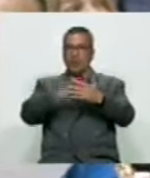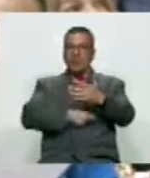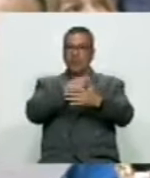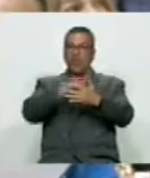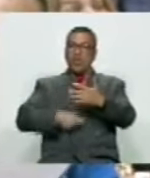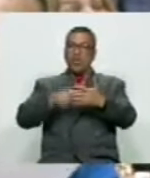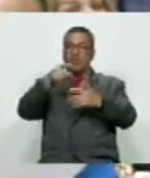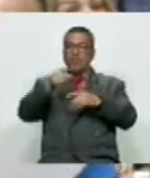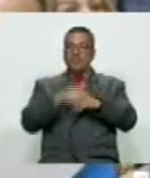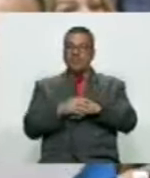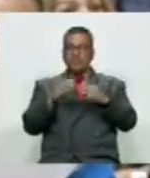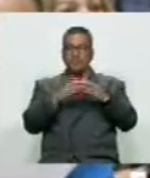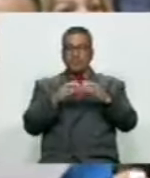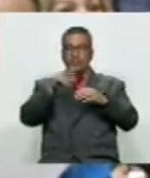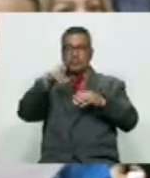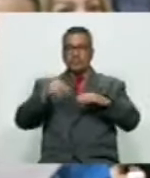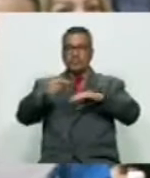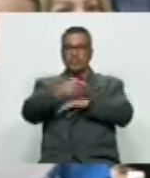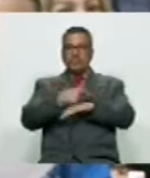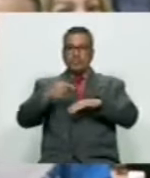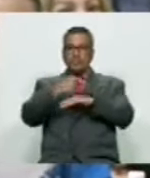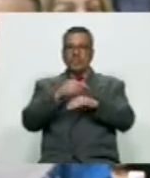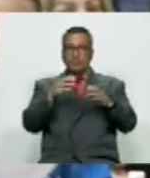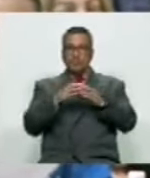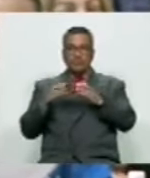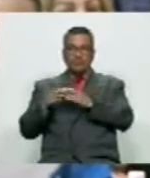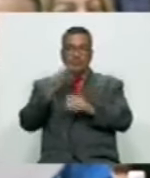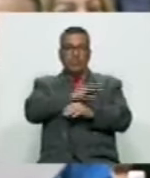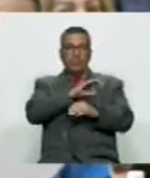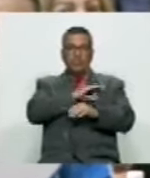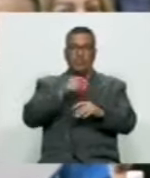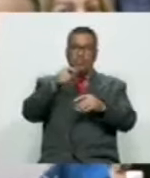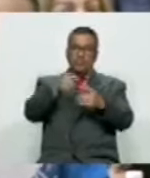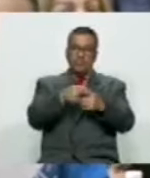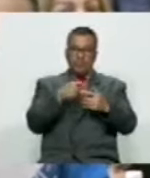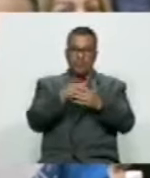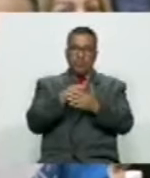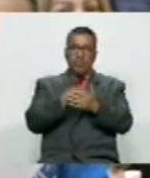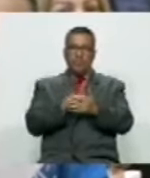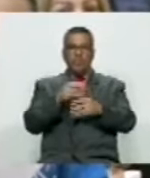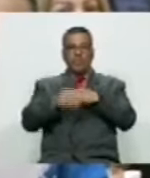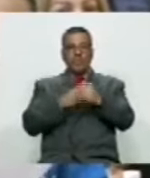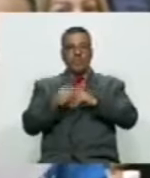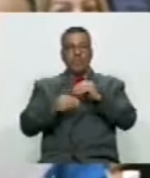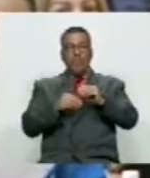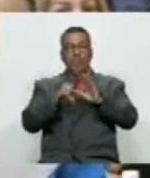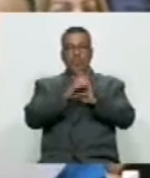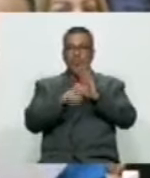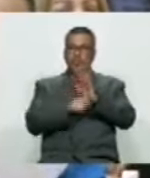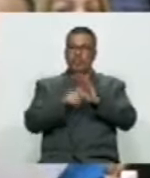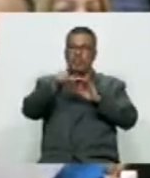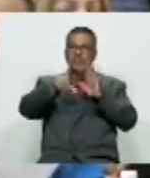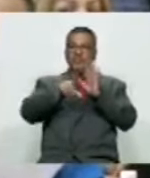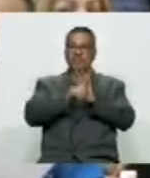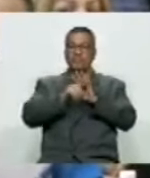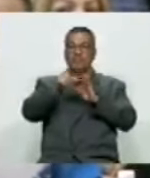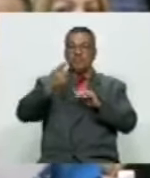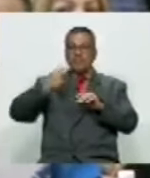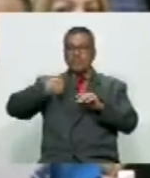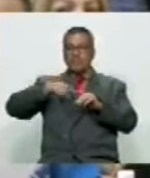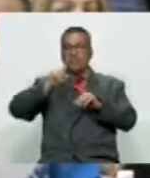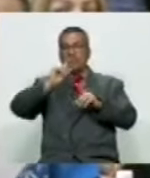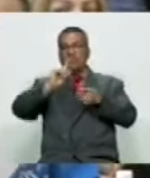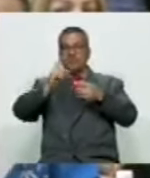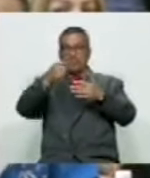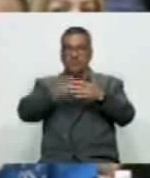prohibiciones, las organizaciones no gubernamentales y organizaciones sociales sin fines de lucro constituidas de conformidad con esta ley tienen las